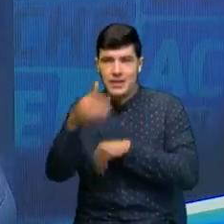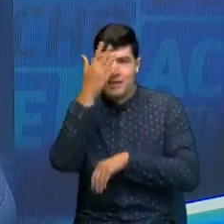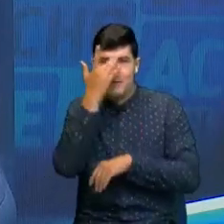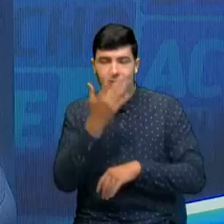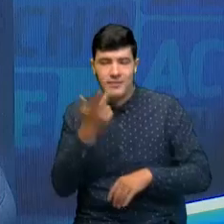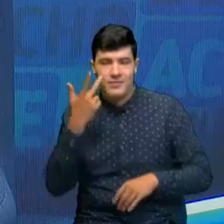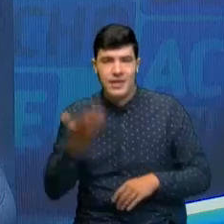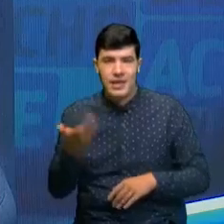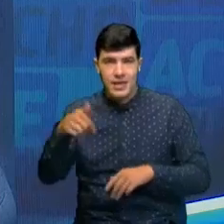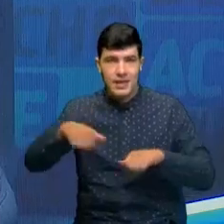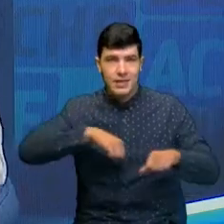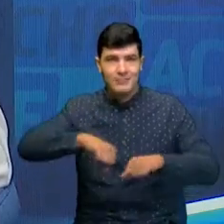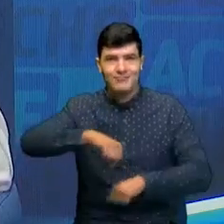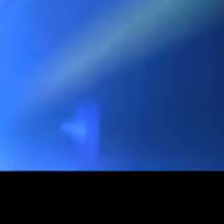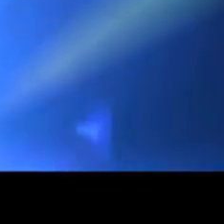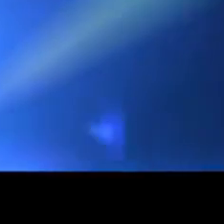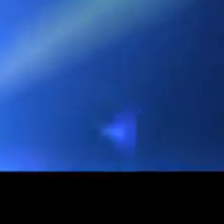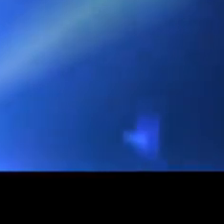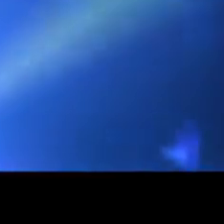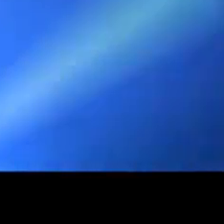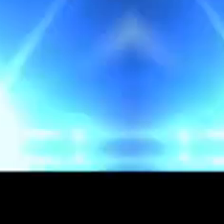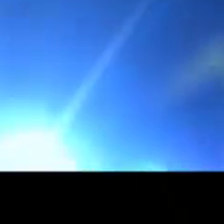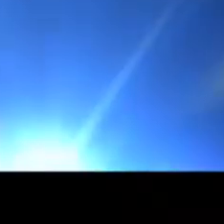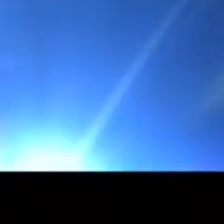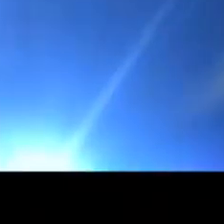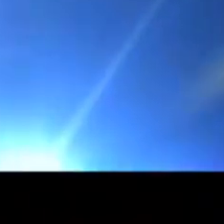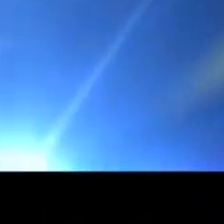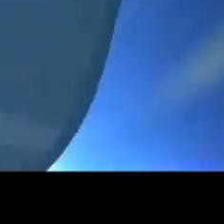Live, aquí en Actúa en Derecho. Ya regresamos.